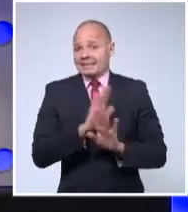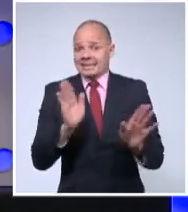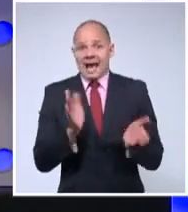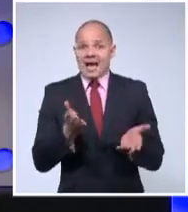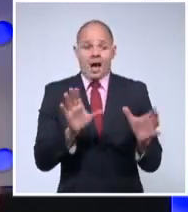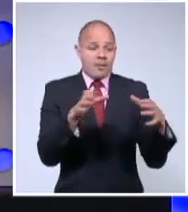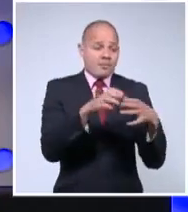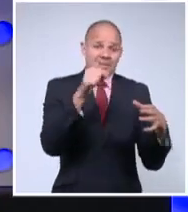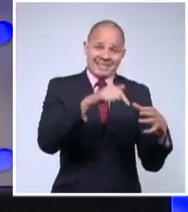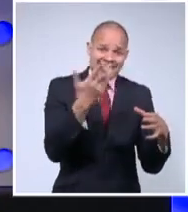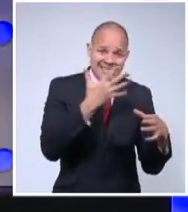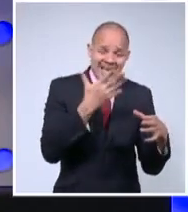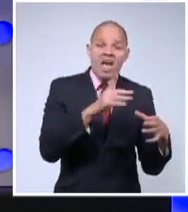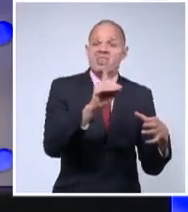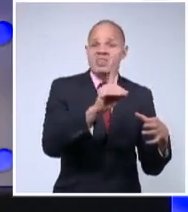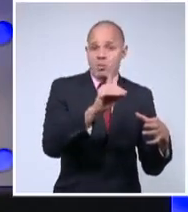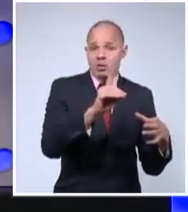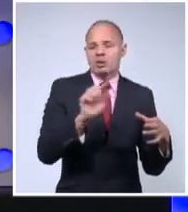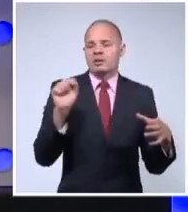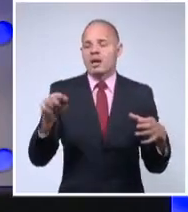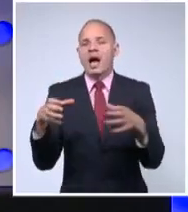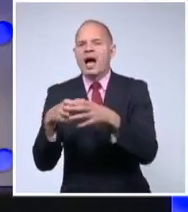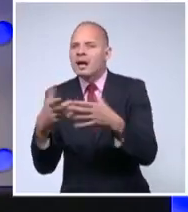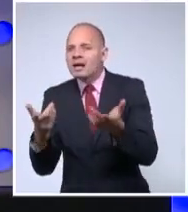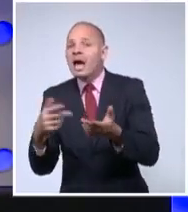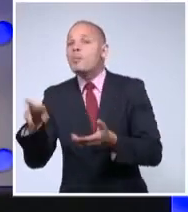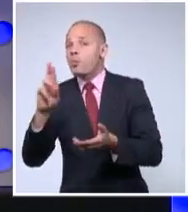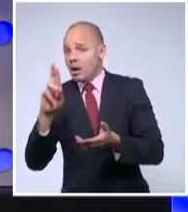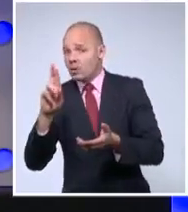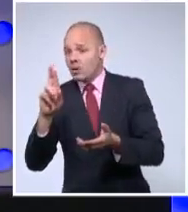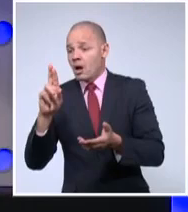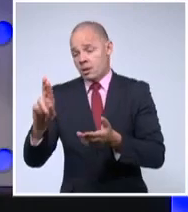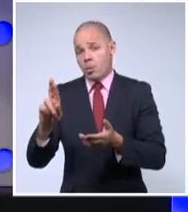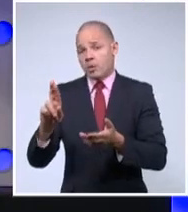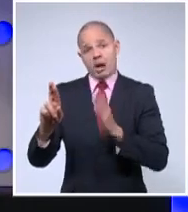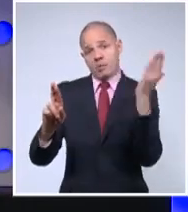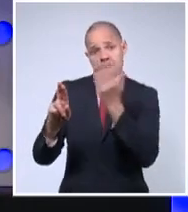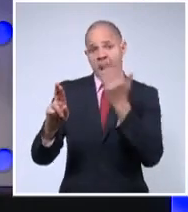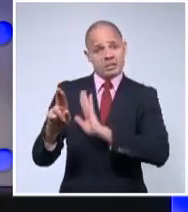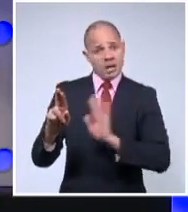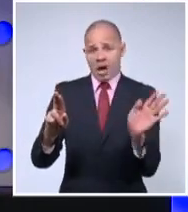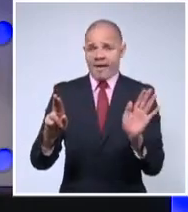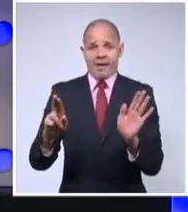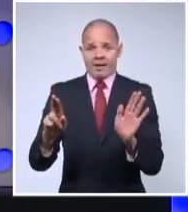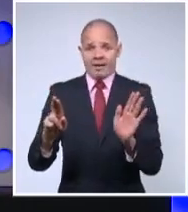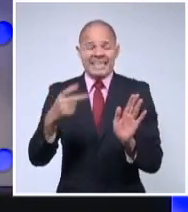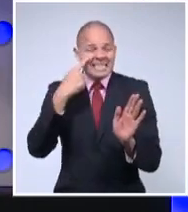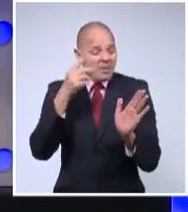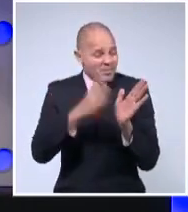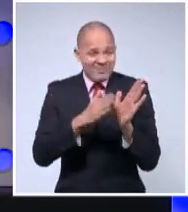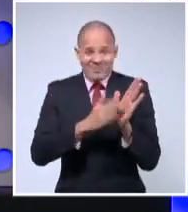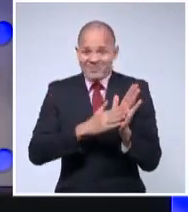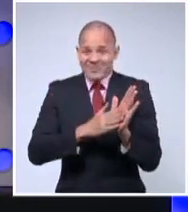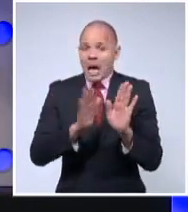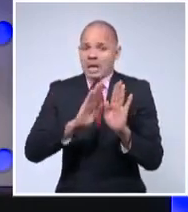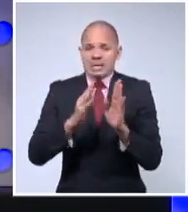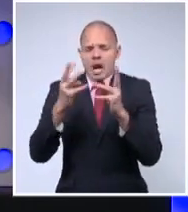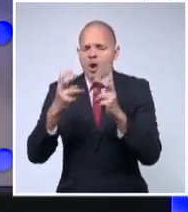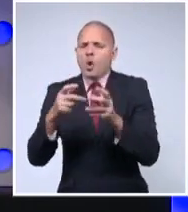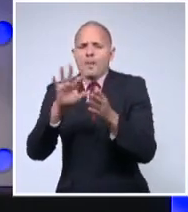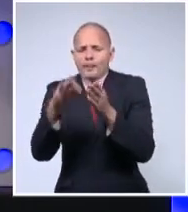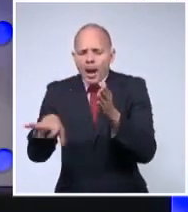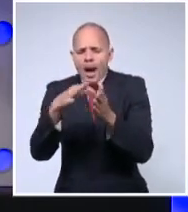Partido Republicano, que es el presidente. Sin embargo, hay millones de personas, un porcentaje grande de las personas que exigen, que